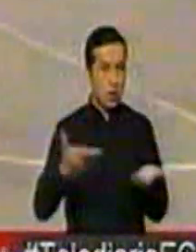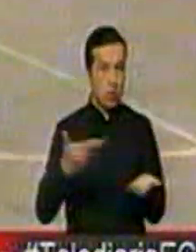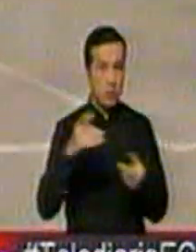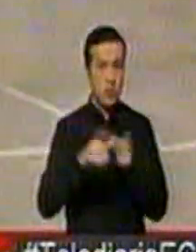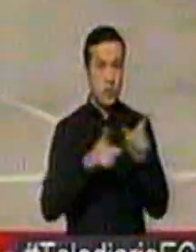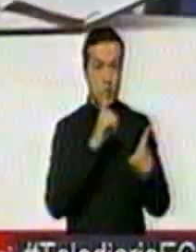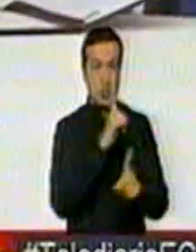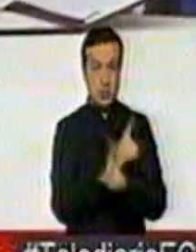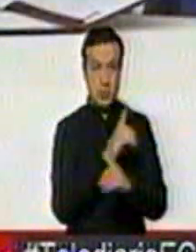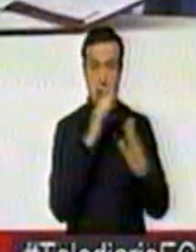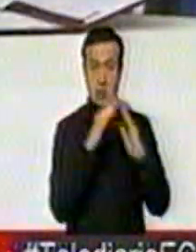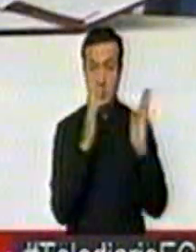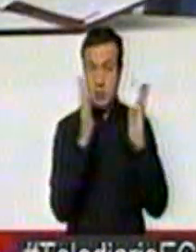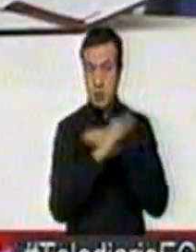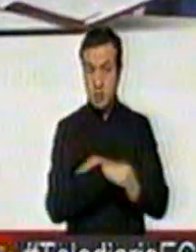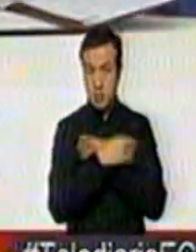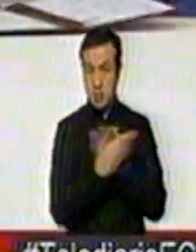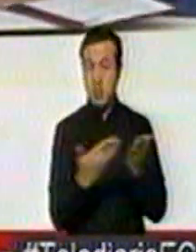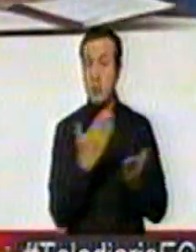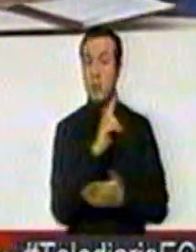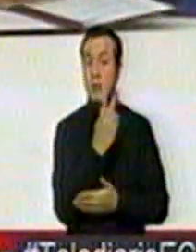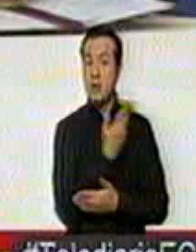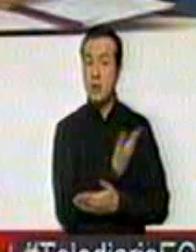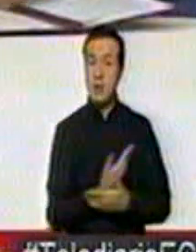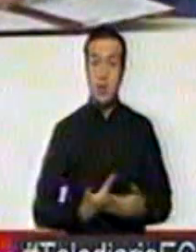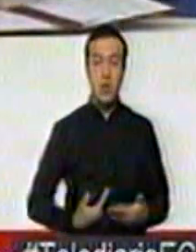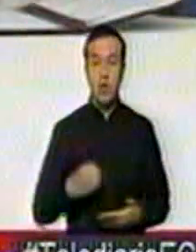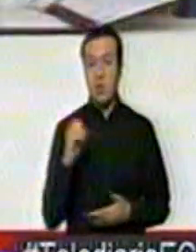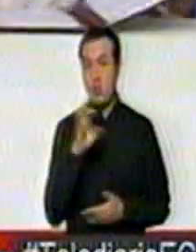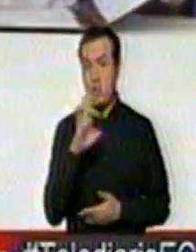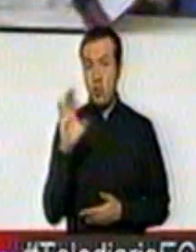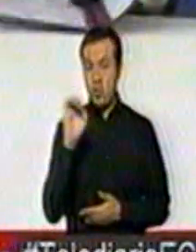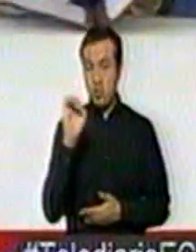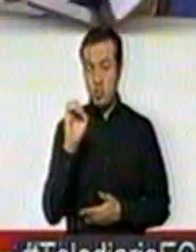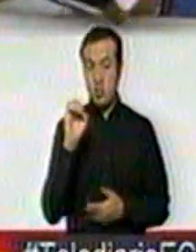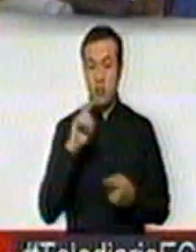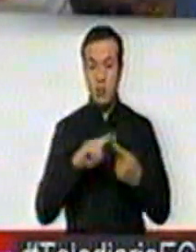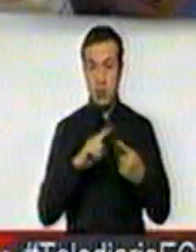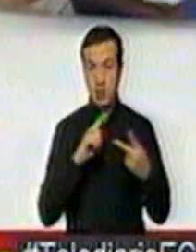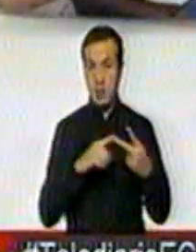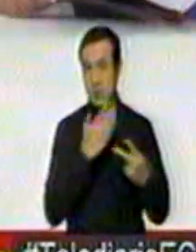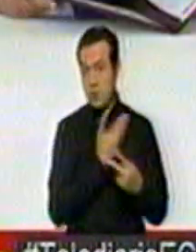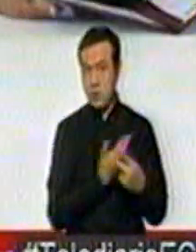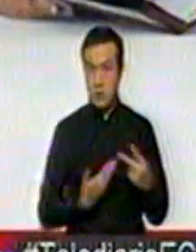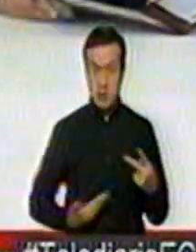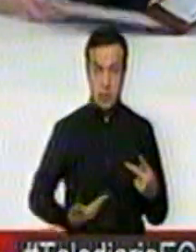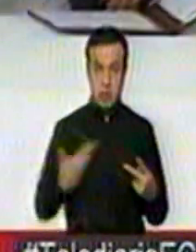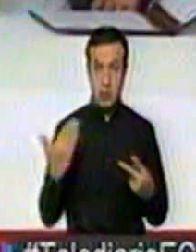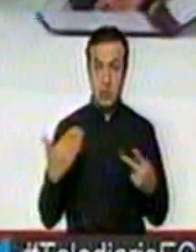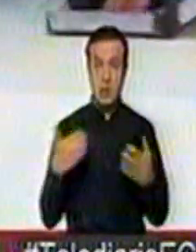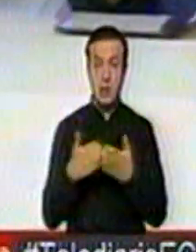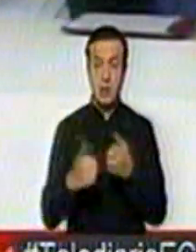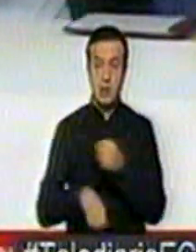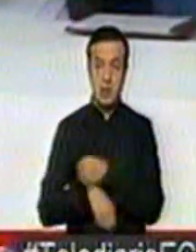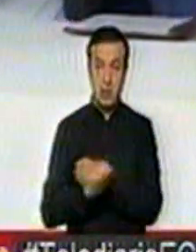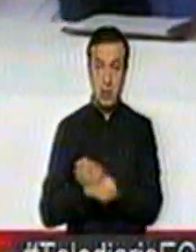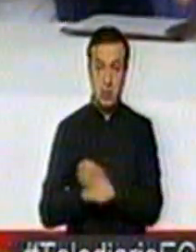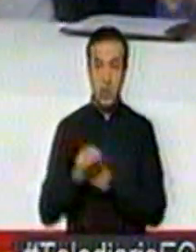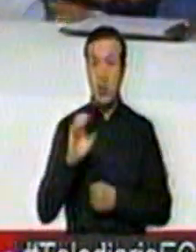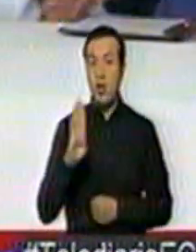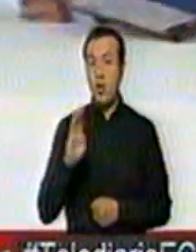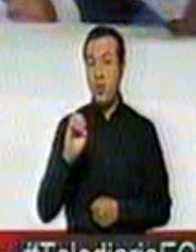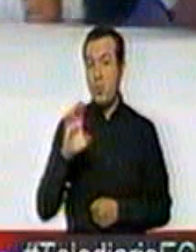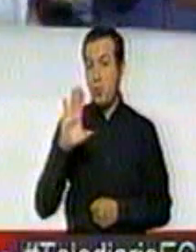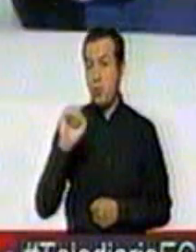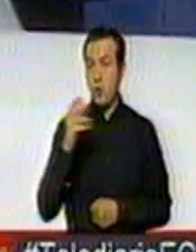discapacidad, el vicepresidente Otto Sonnenhausner y el presidente del Club Boca Juniors de Argentina, Daniel Angelesi, firmaron una